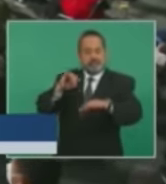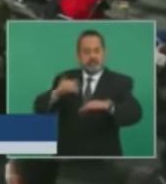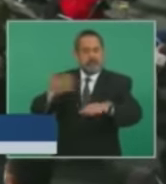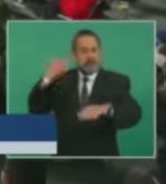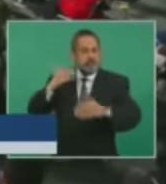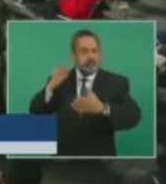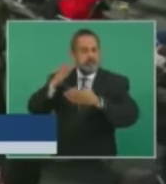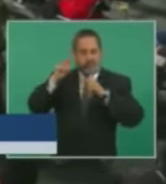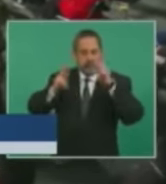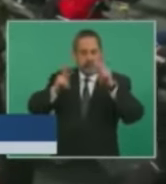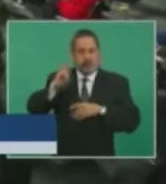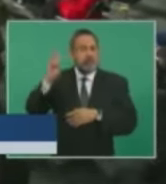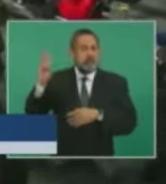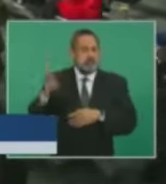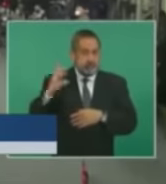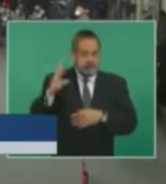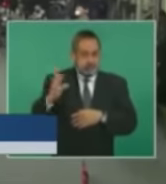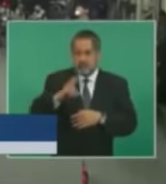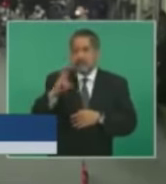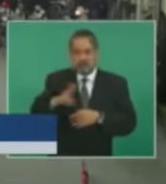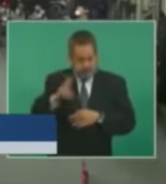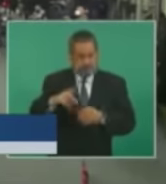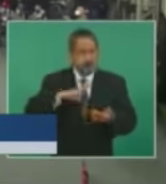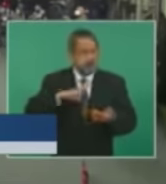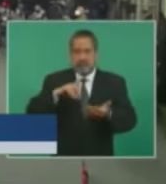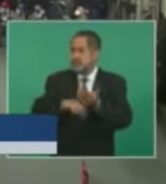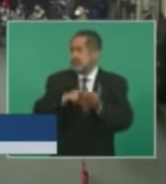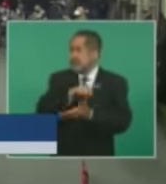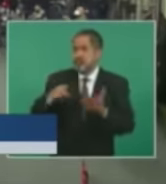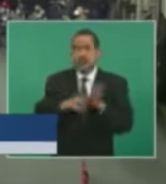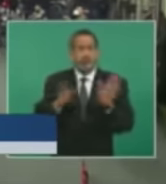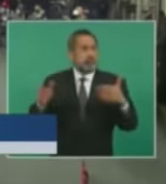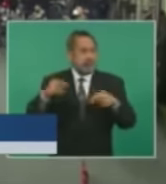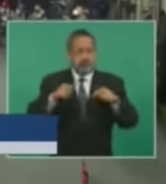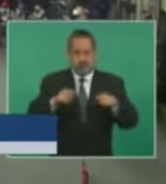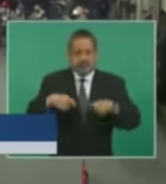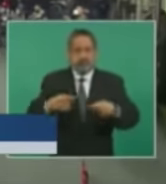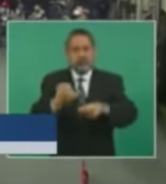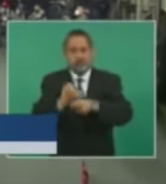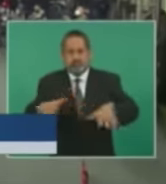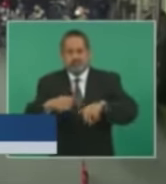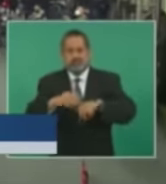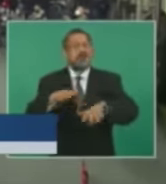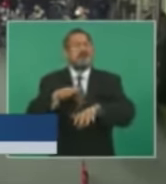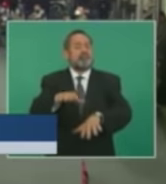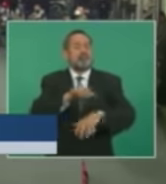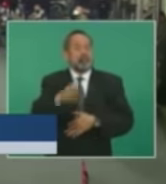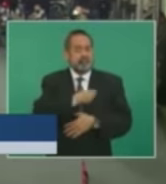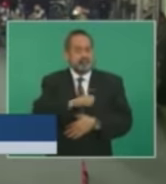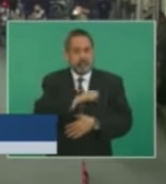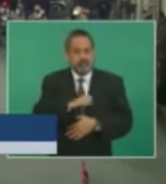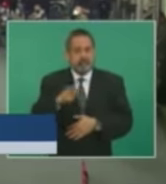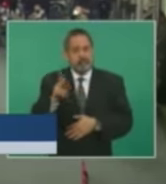hizo de asignación directa, y quién fue, y eso no le puedo decir, pues también me supongo que se sentirán legítimamente afectados en